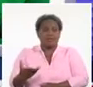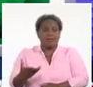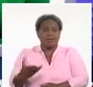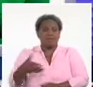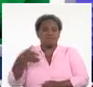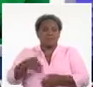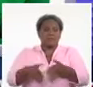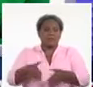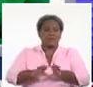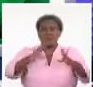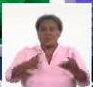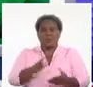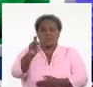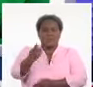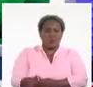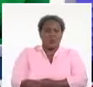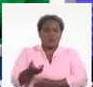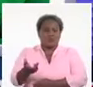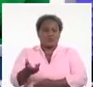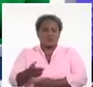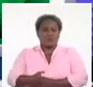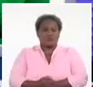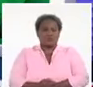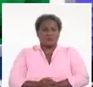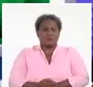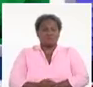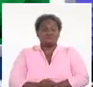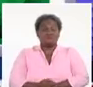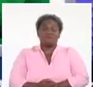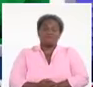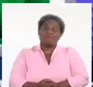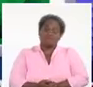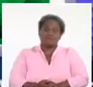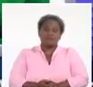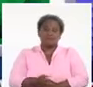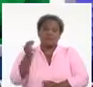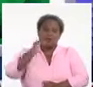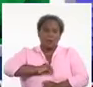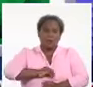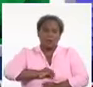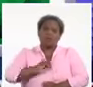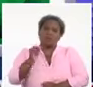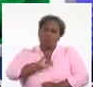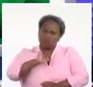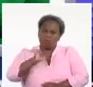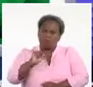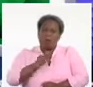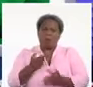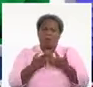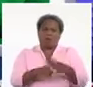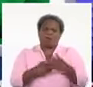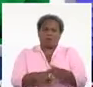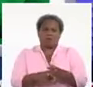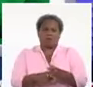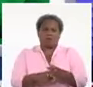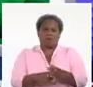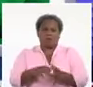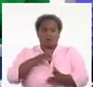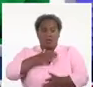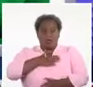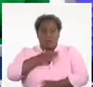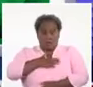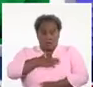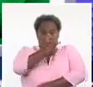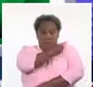autorresponsable de todas las personas. Pero bueno, lo vamos a lograr y además nuestros candidatos